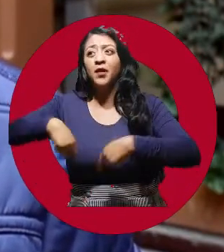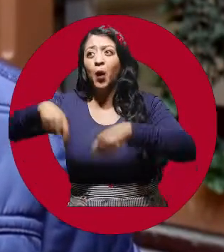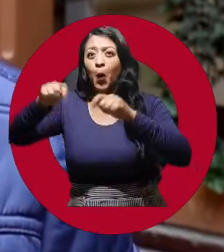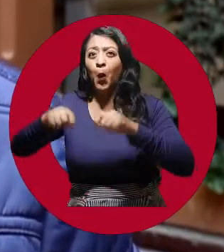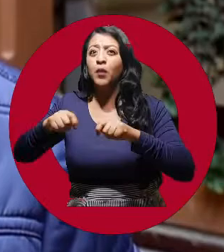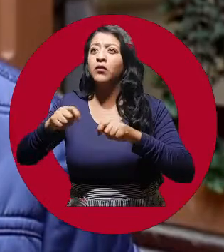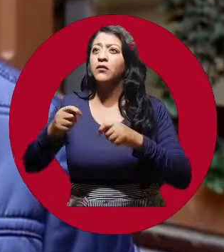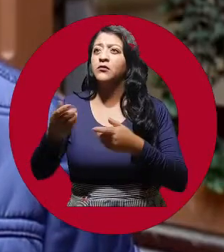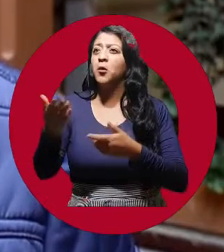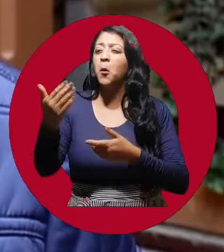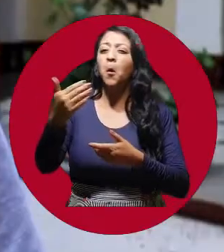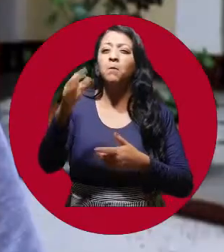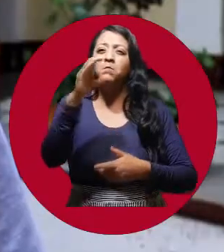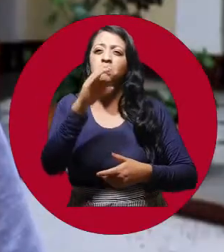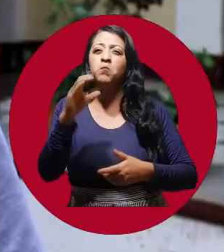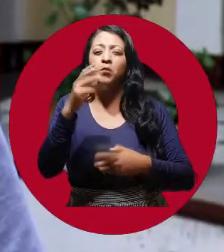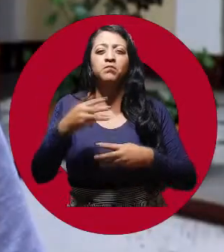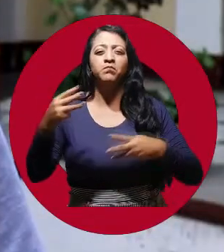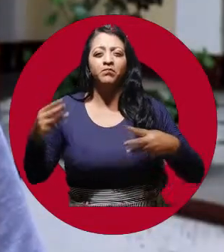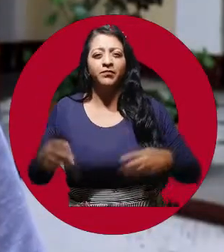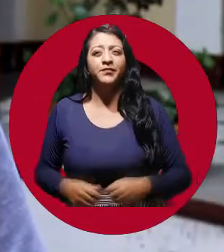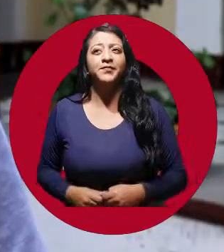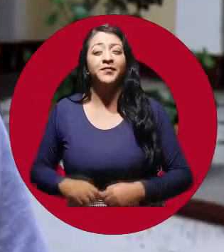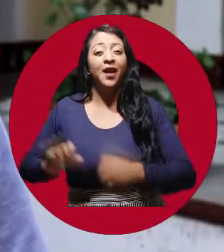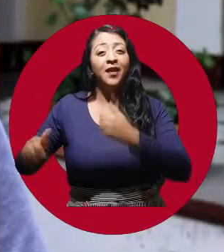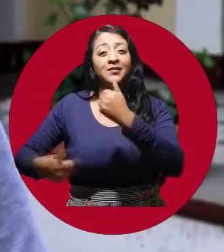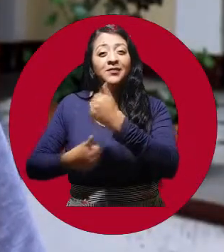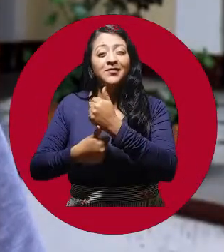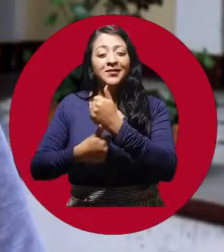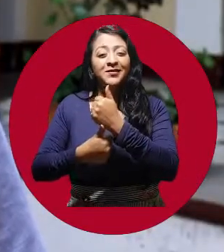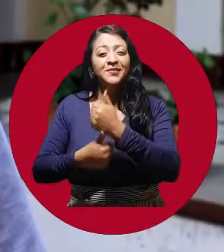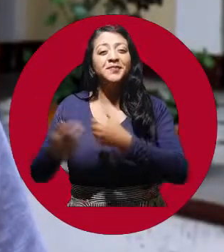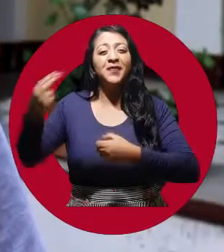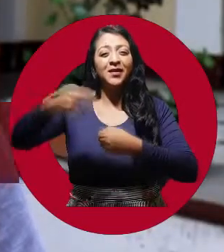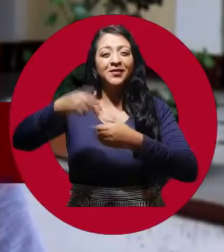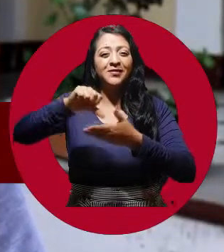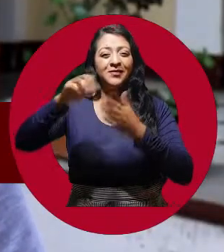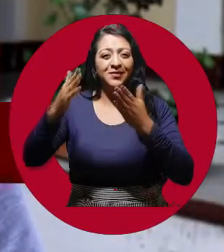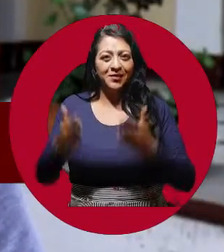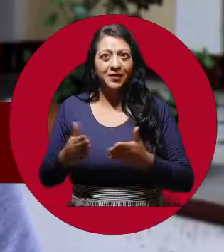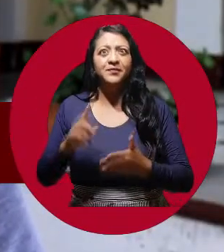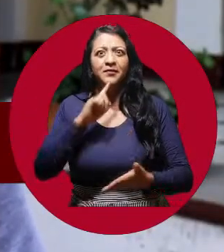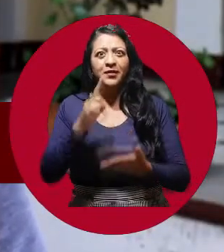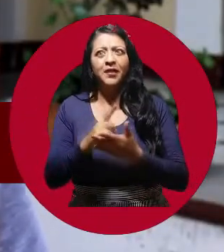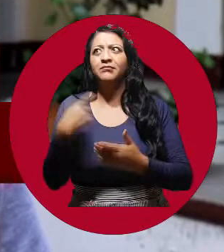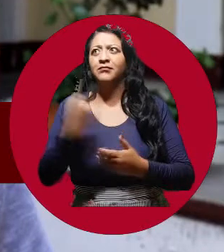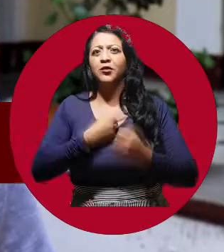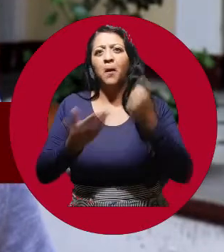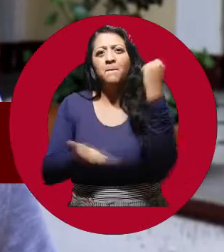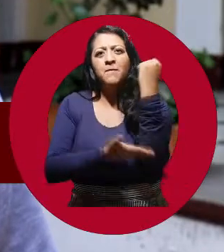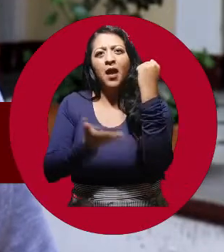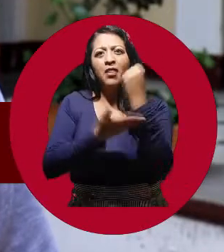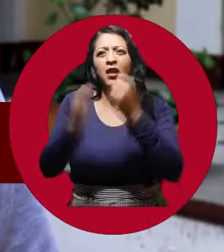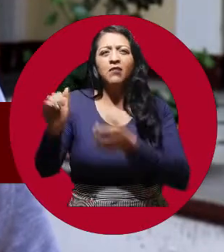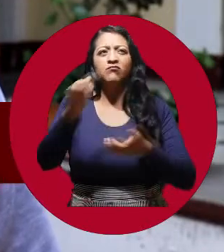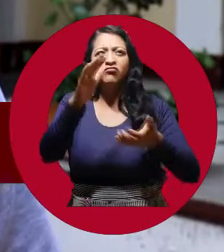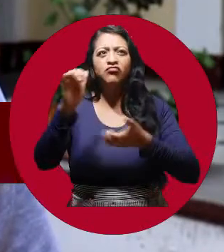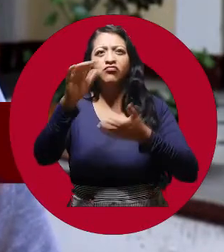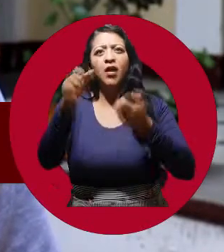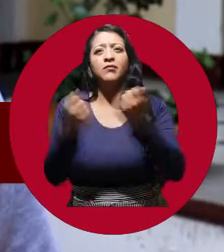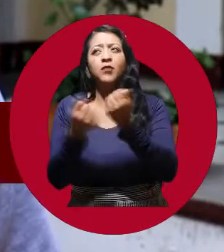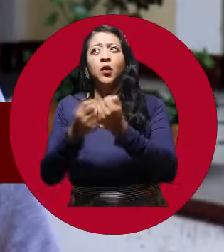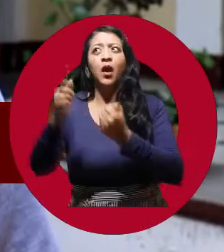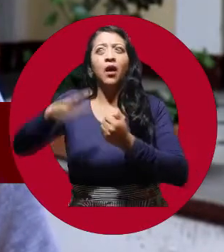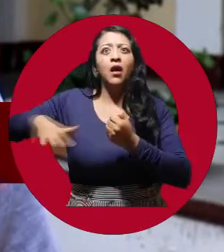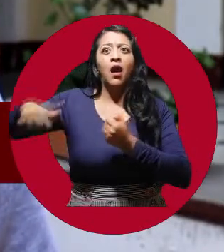y también impermeabilizante. Andrés Montoya, asistente de Participación Ciudadana. La madera que estamos proveyendo ahorita es del proyecto Loma San